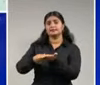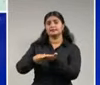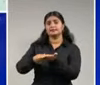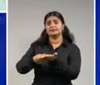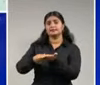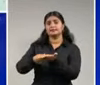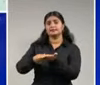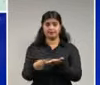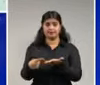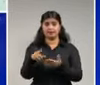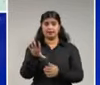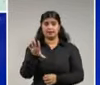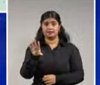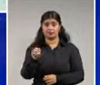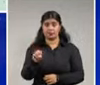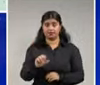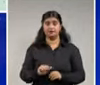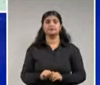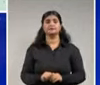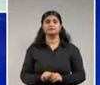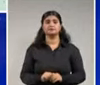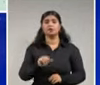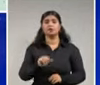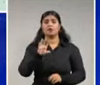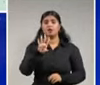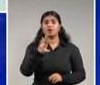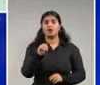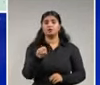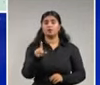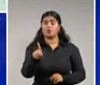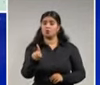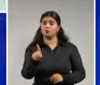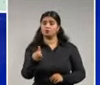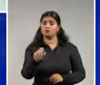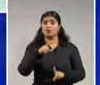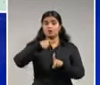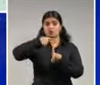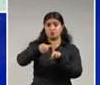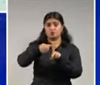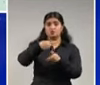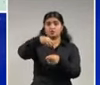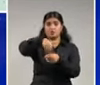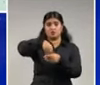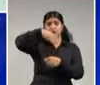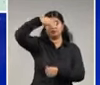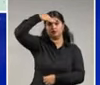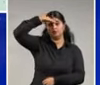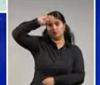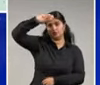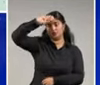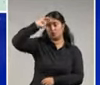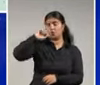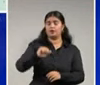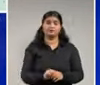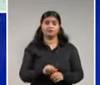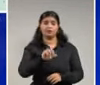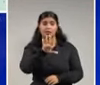se reportaron 401 casos autóctonos contra 506 la